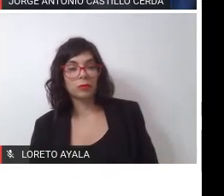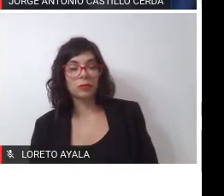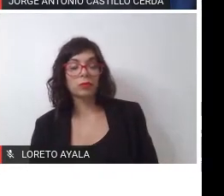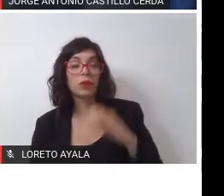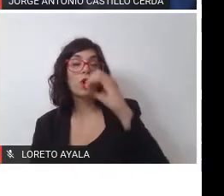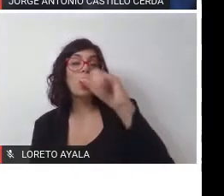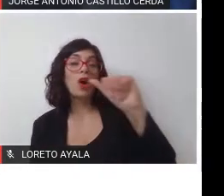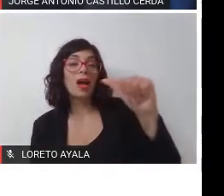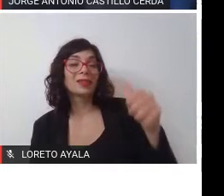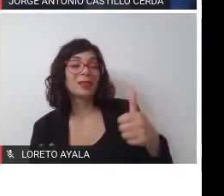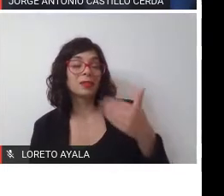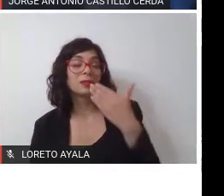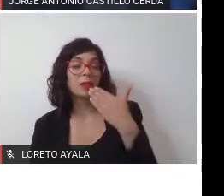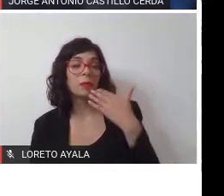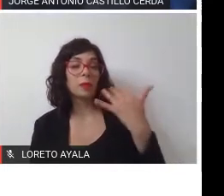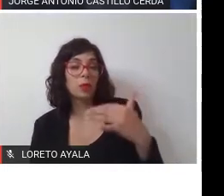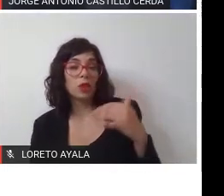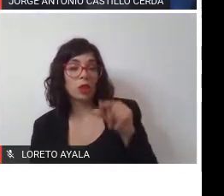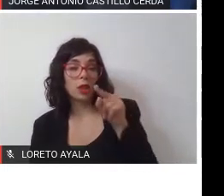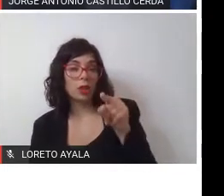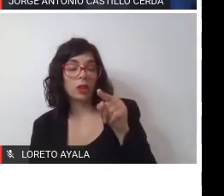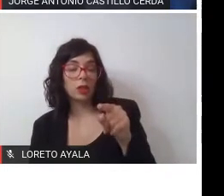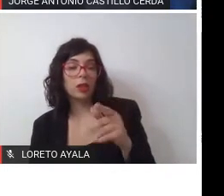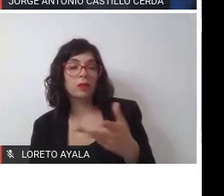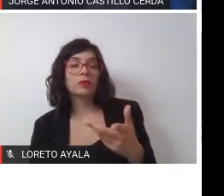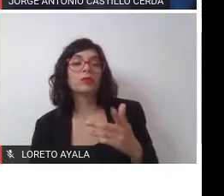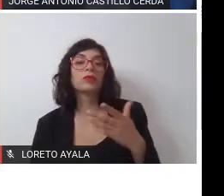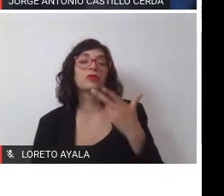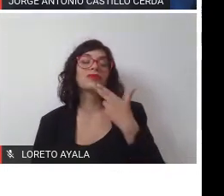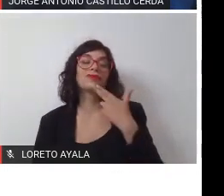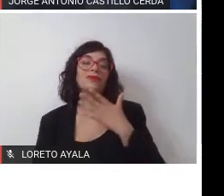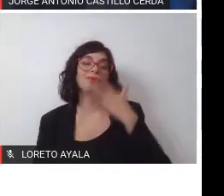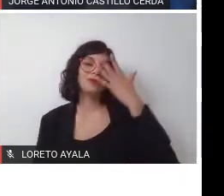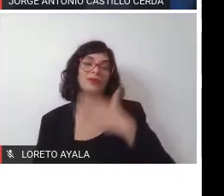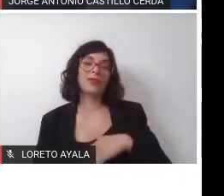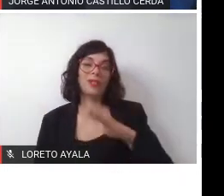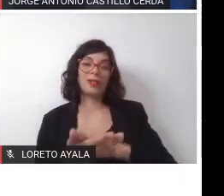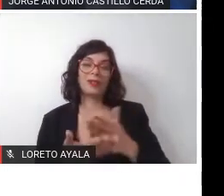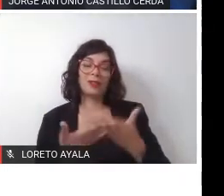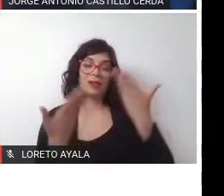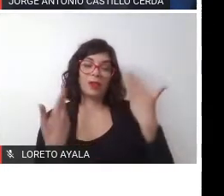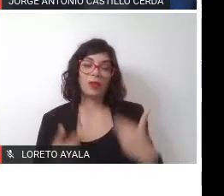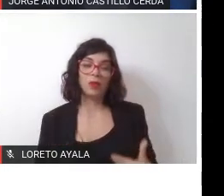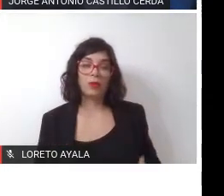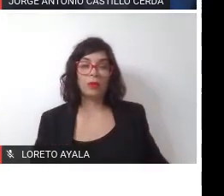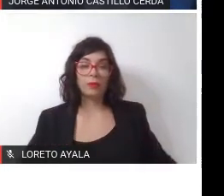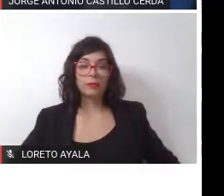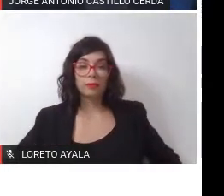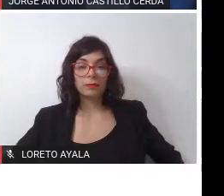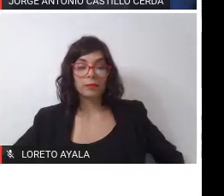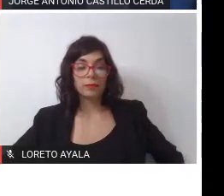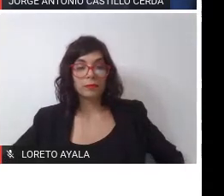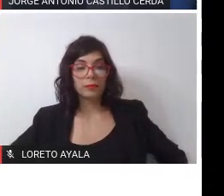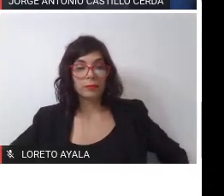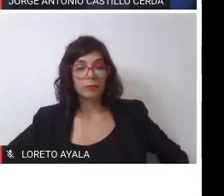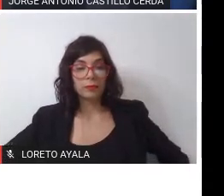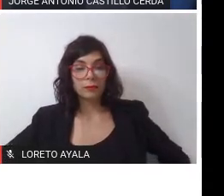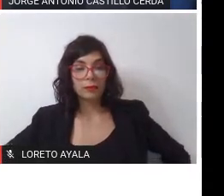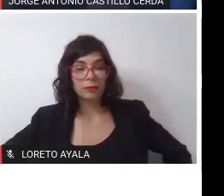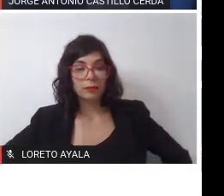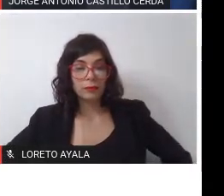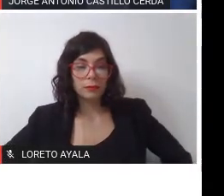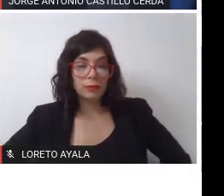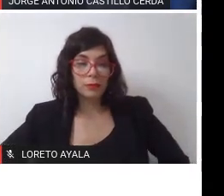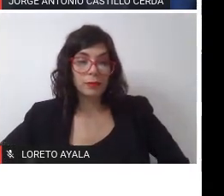está priorizado, que tiene que ver con la vida activa y saludable, ¿ya? La misma progresión, ejecutar